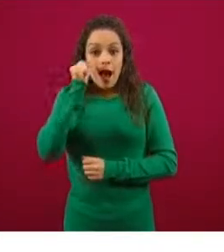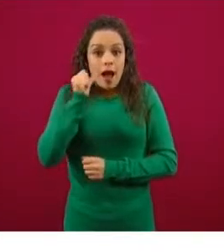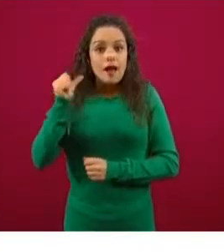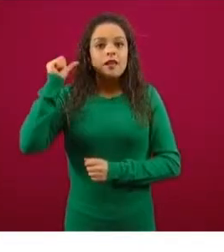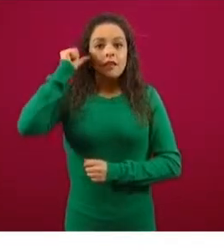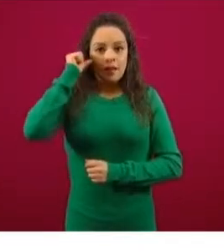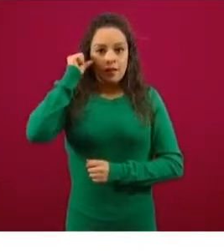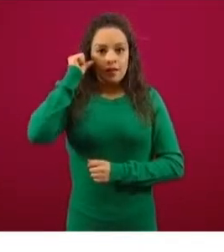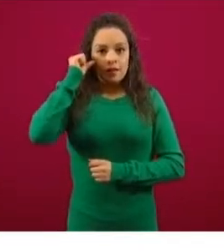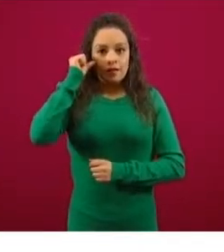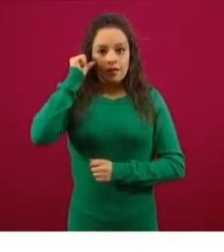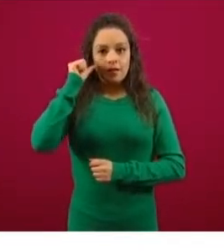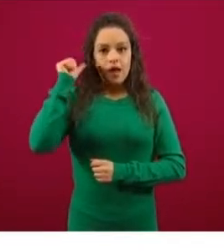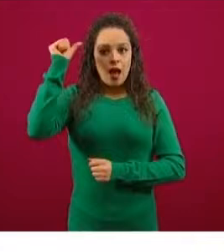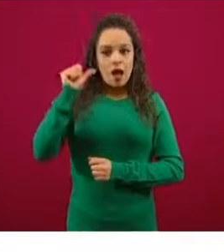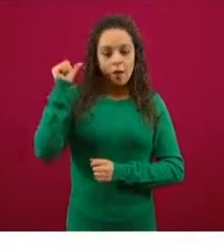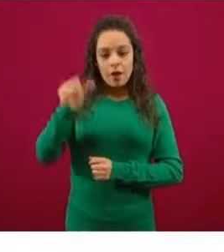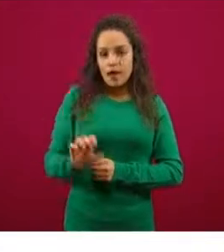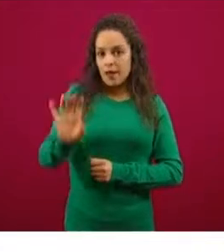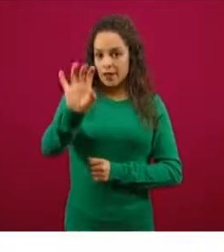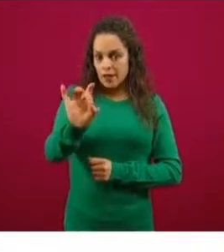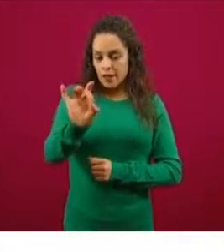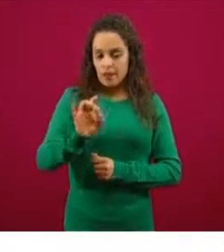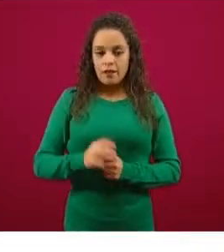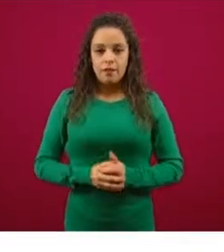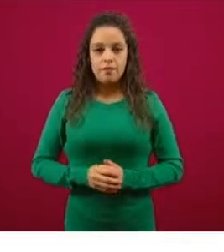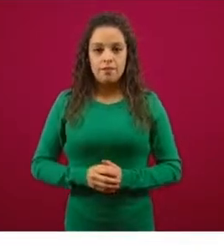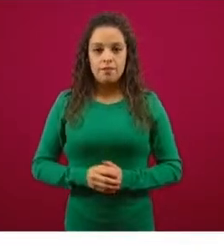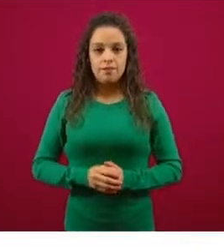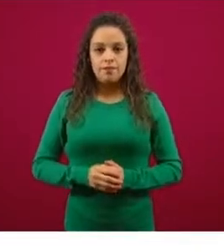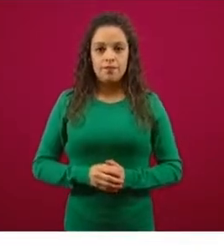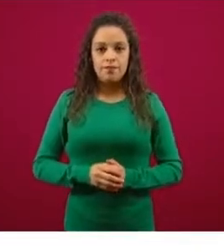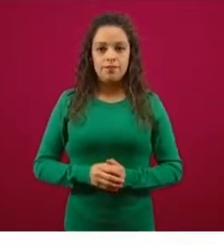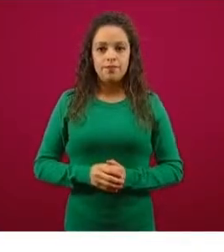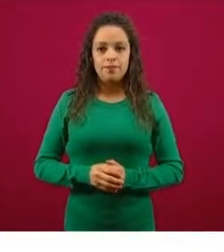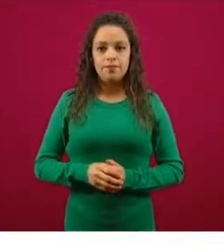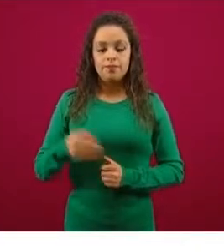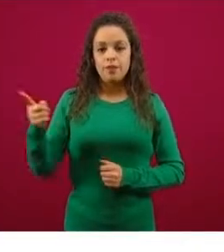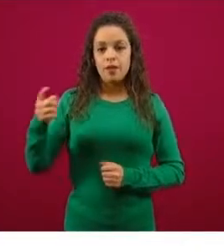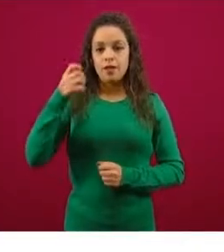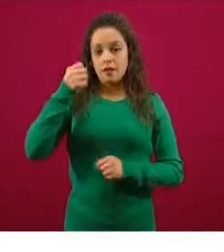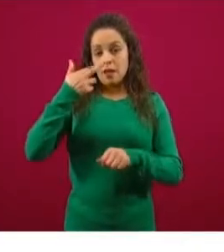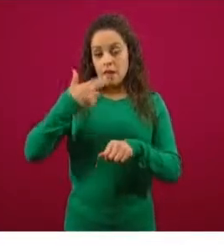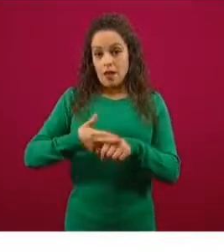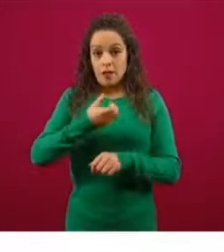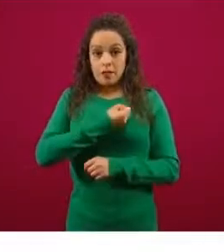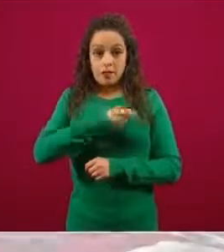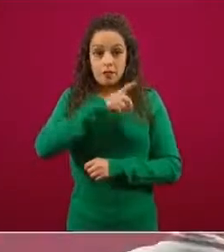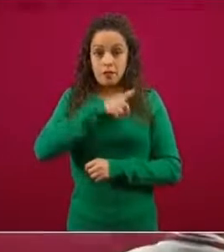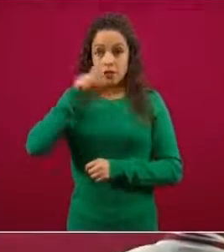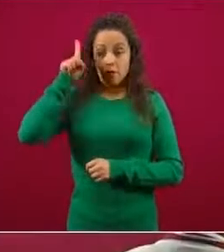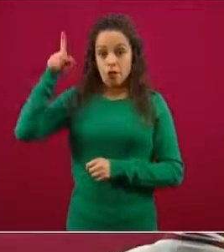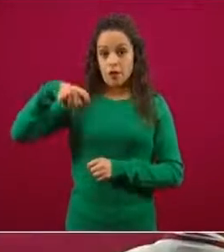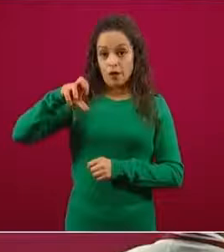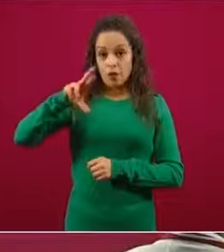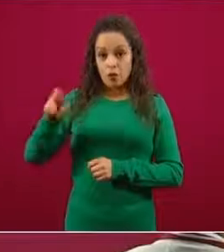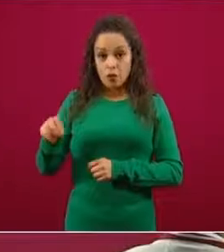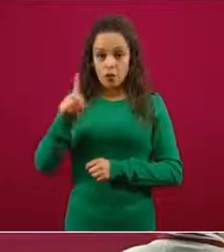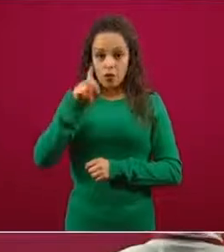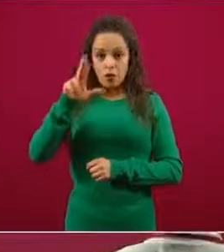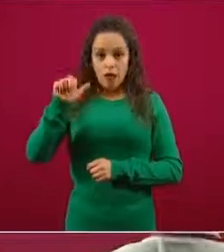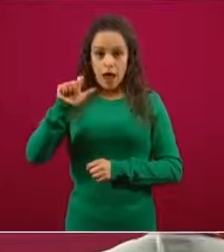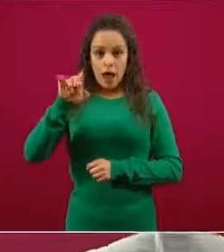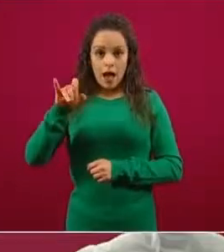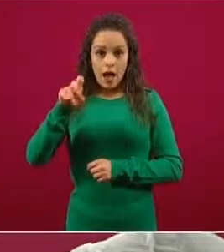abril, esta tarde conversé con la secretaria de Salud del Estado de Quintana Roo, la doctora Alejandra Aguirre